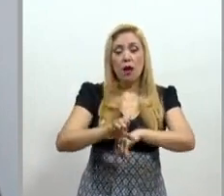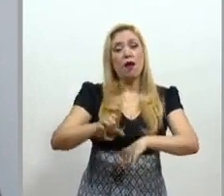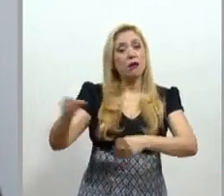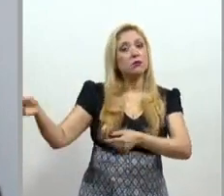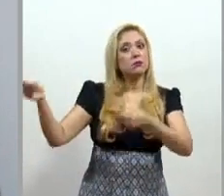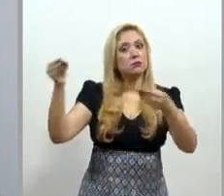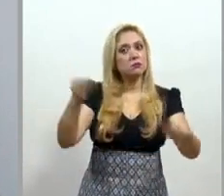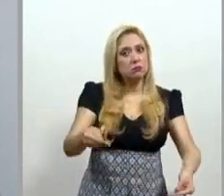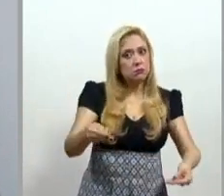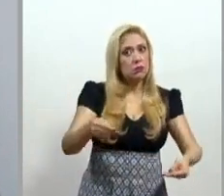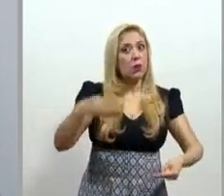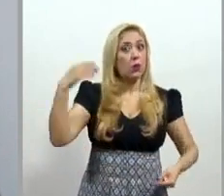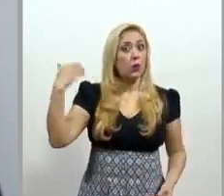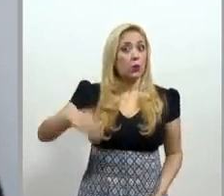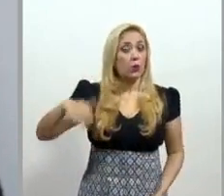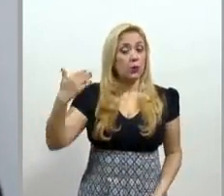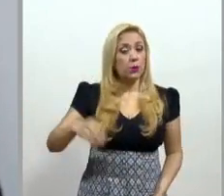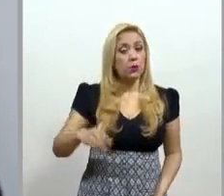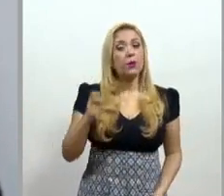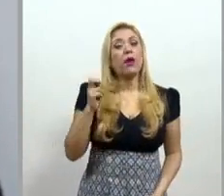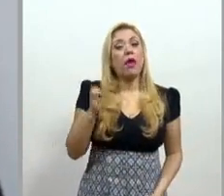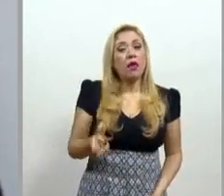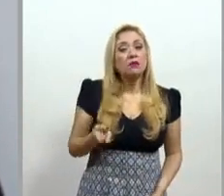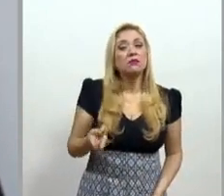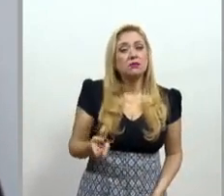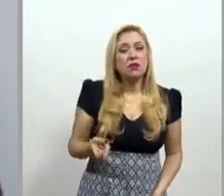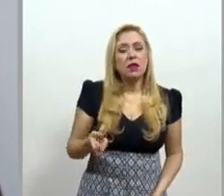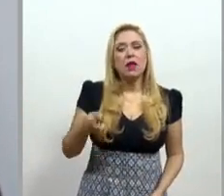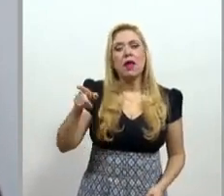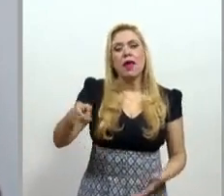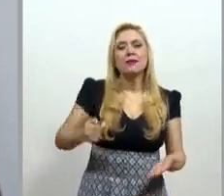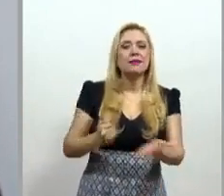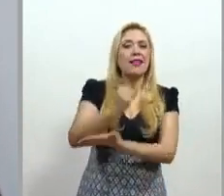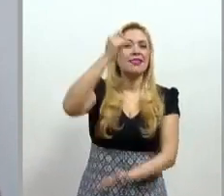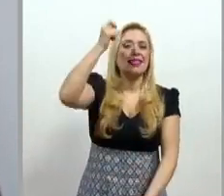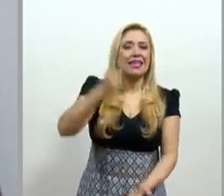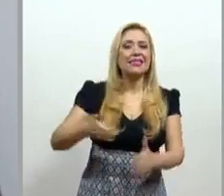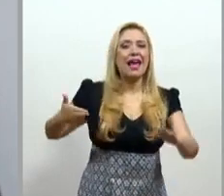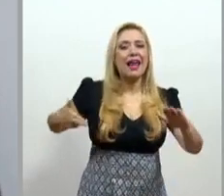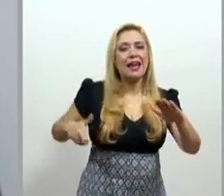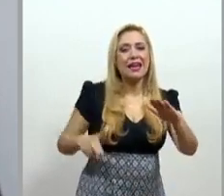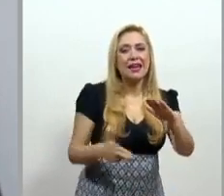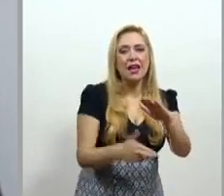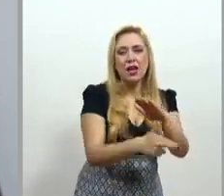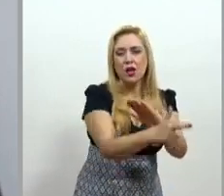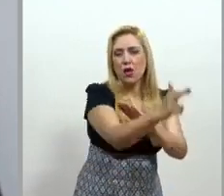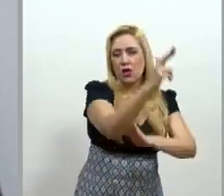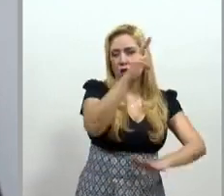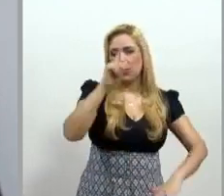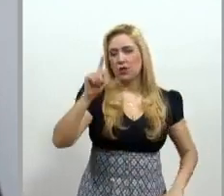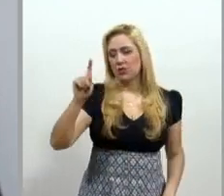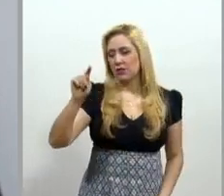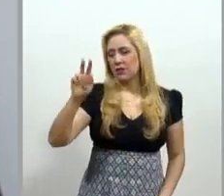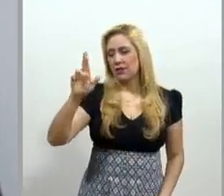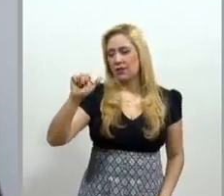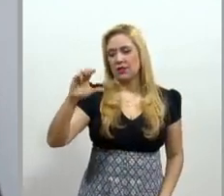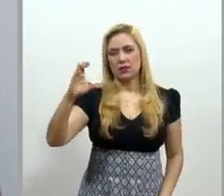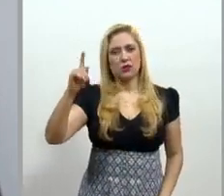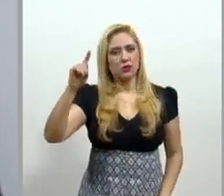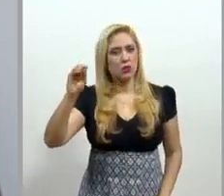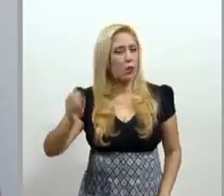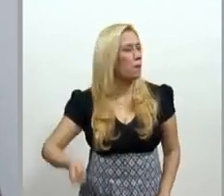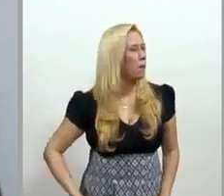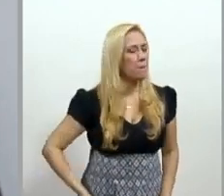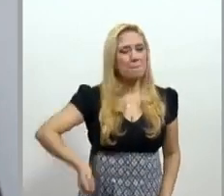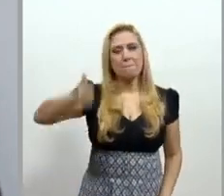recomiendo a la audiencia que consulte, que es el caso de la sentencia del Río Atrato. Es una sentencia muy famosa porque es la primera